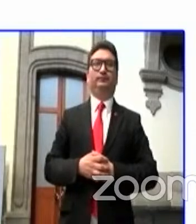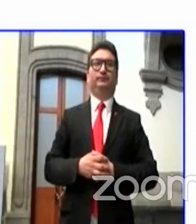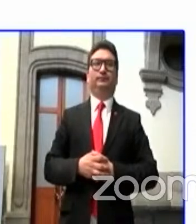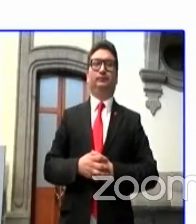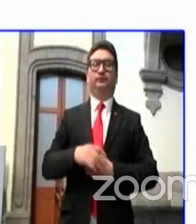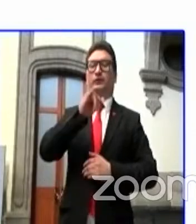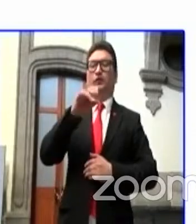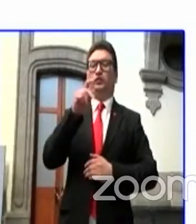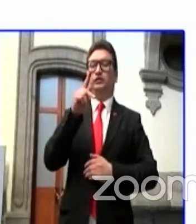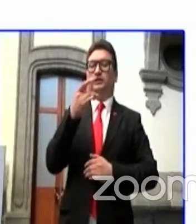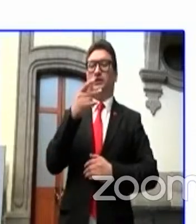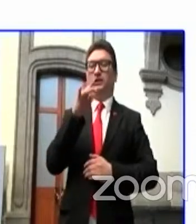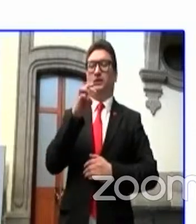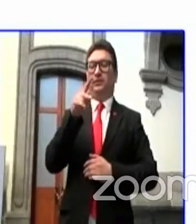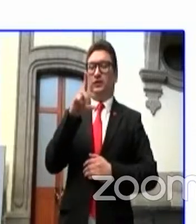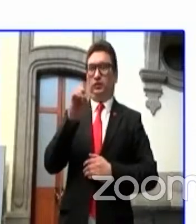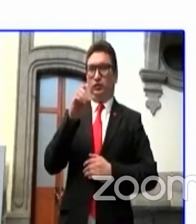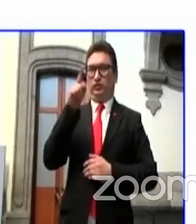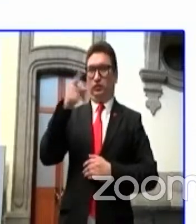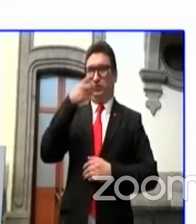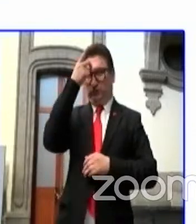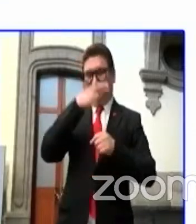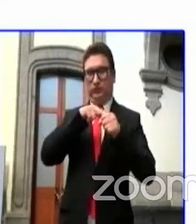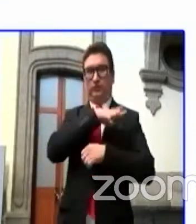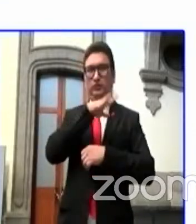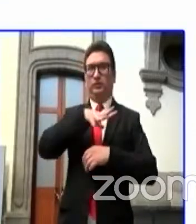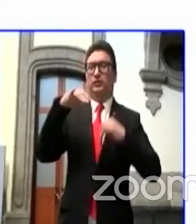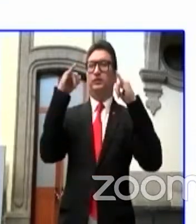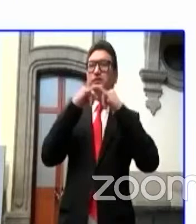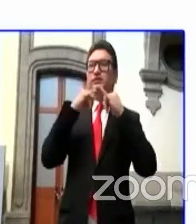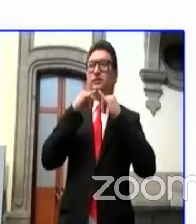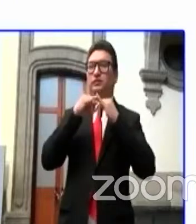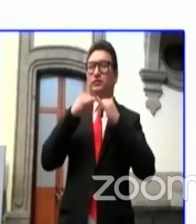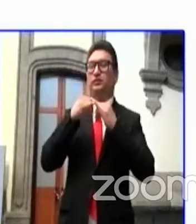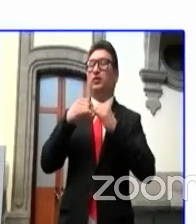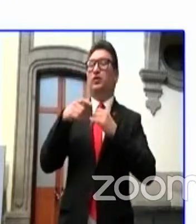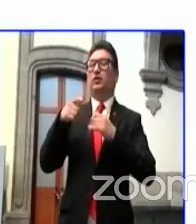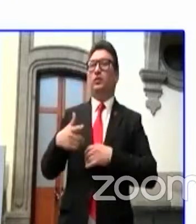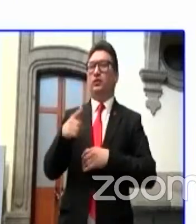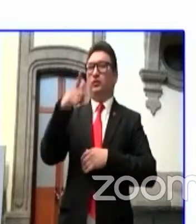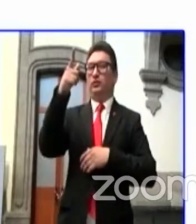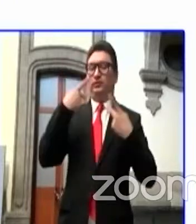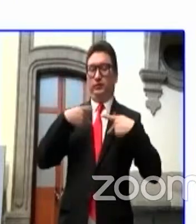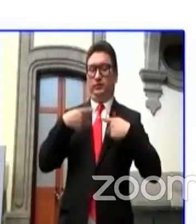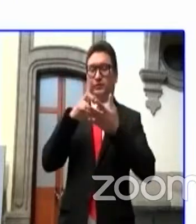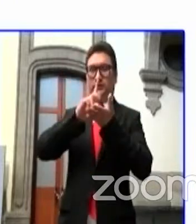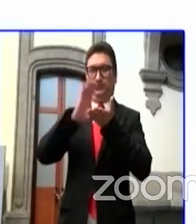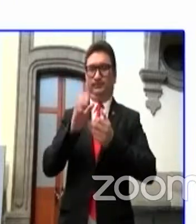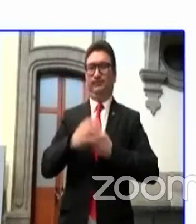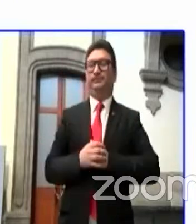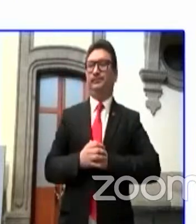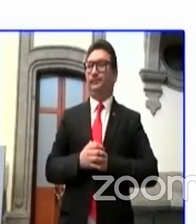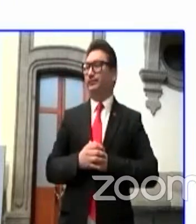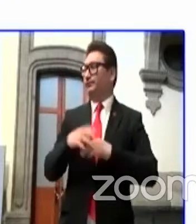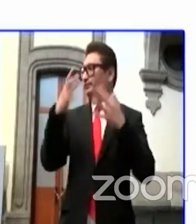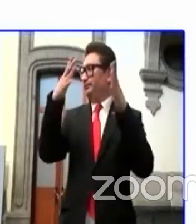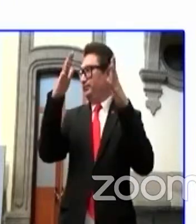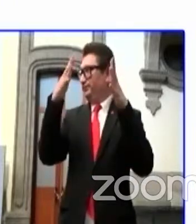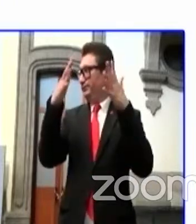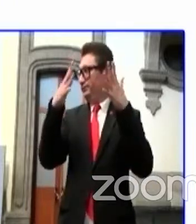José Grimaldo Colmenero, director general del Instituto Guanajuatense para las Personas con Discapacidad.